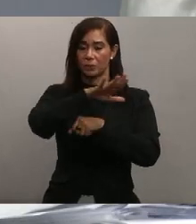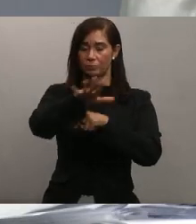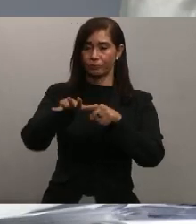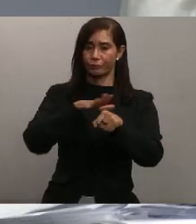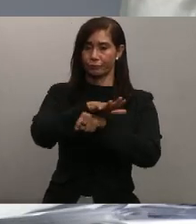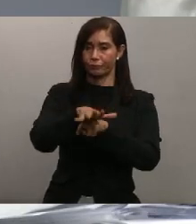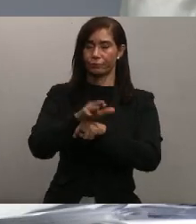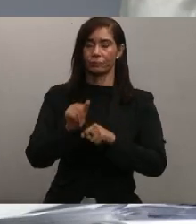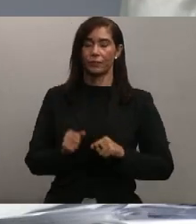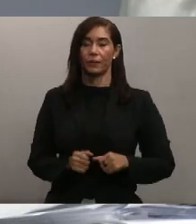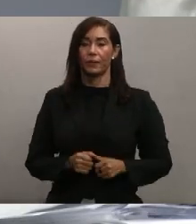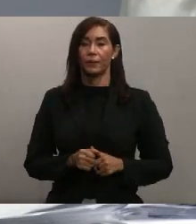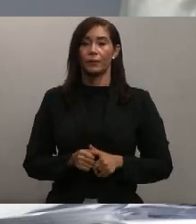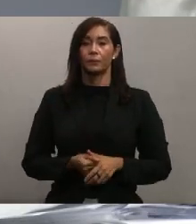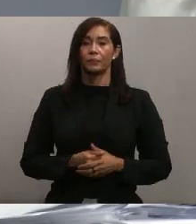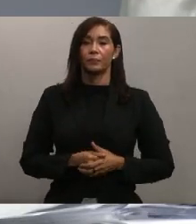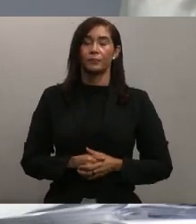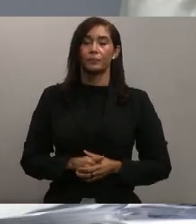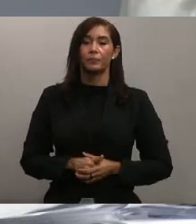Igualmente,